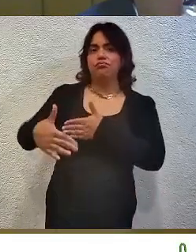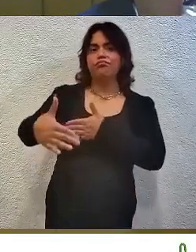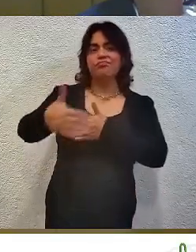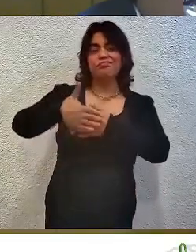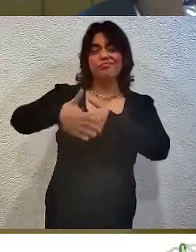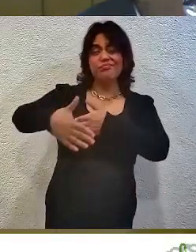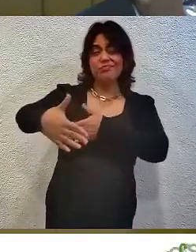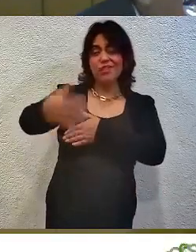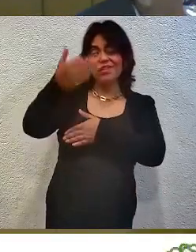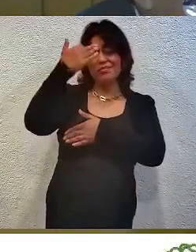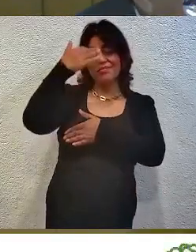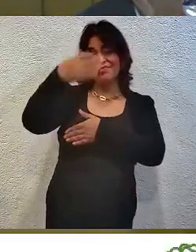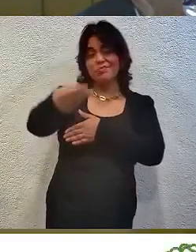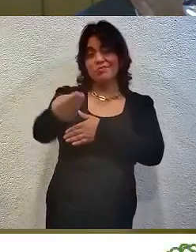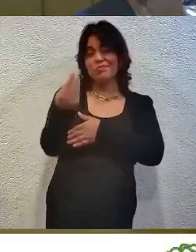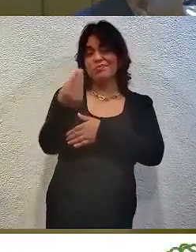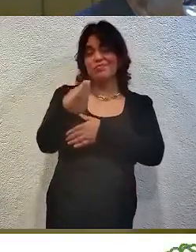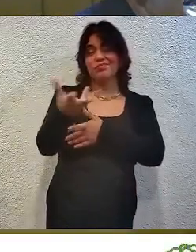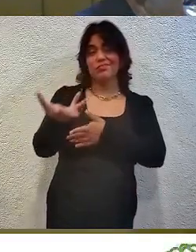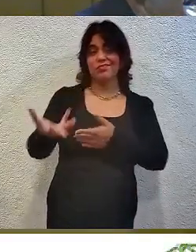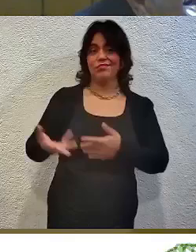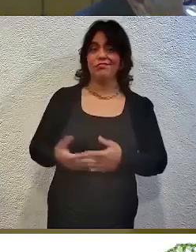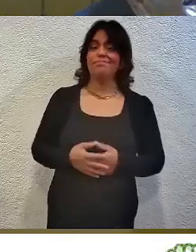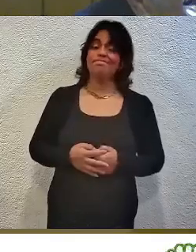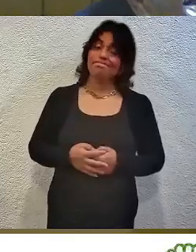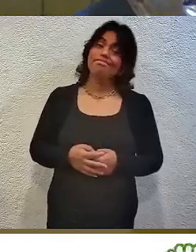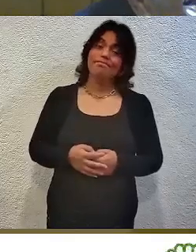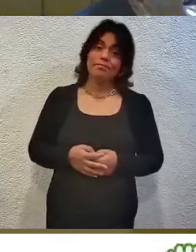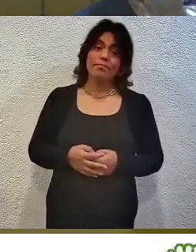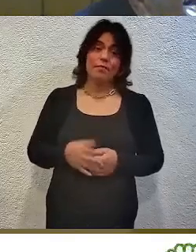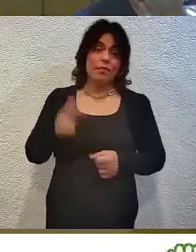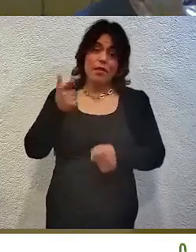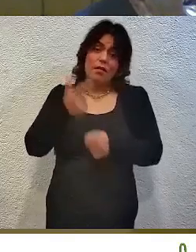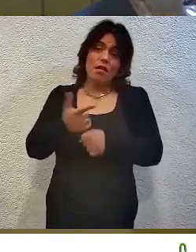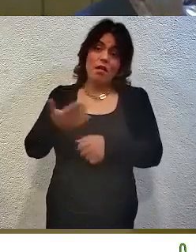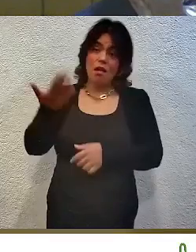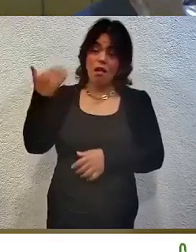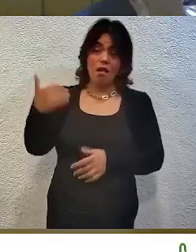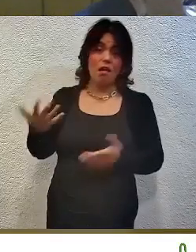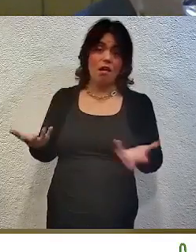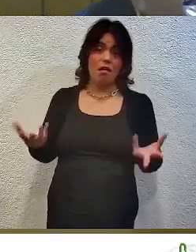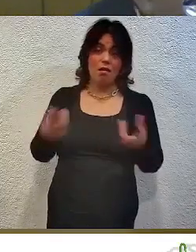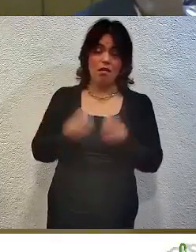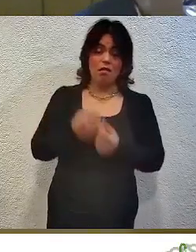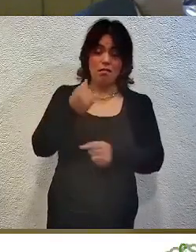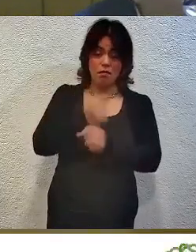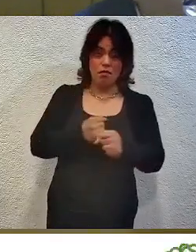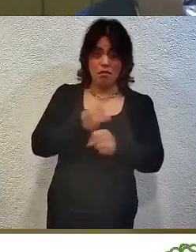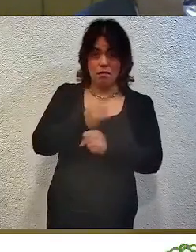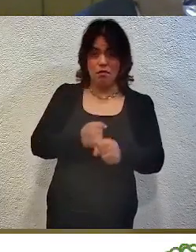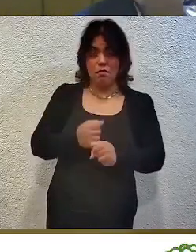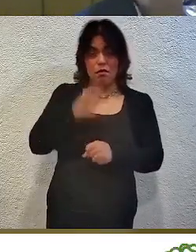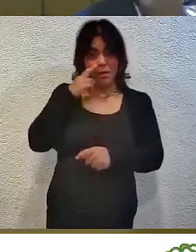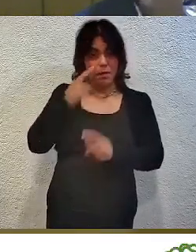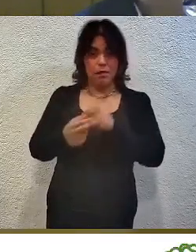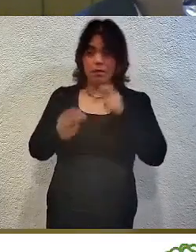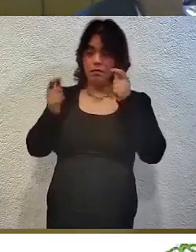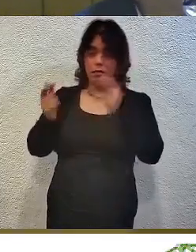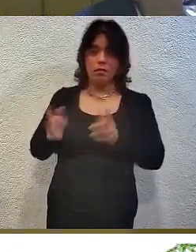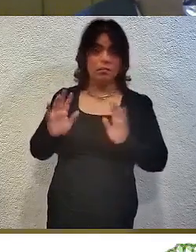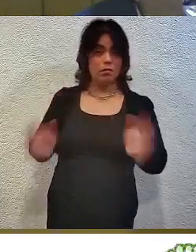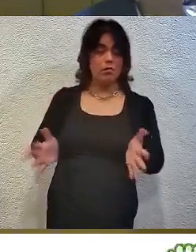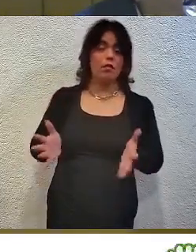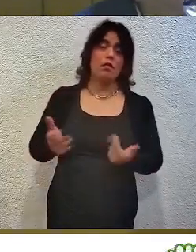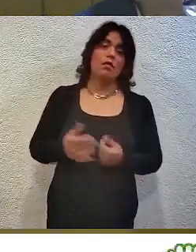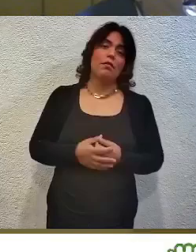existe una vista por parte de la Unidad de Investigaciones y Responsabilidades del